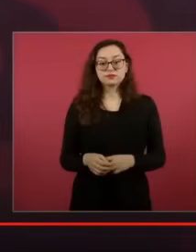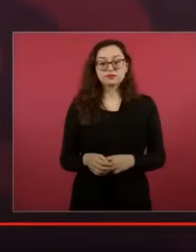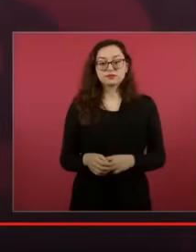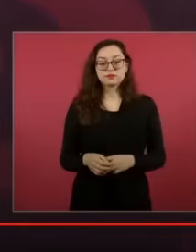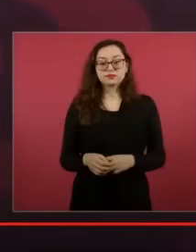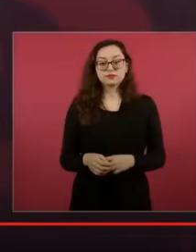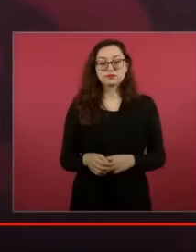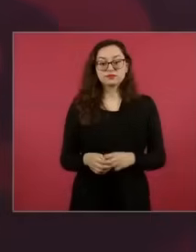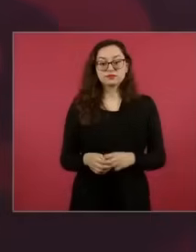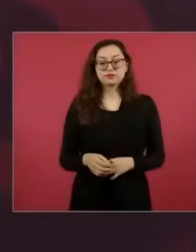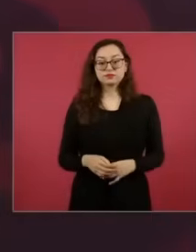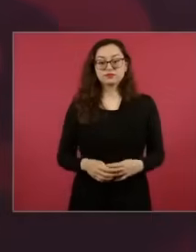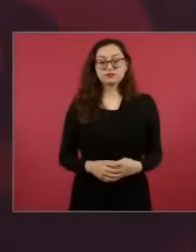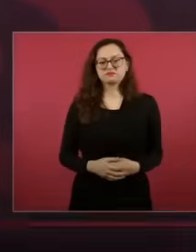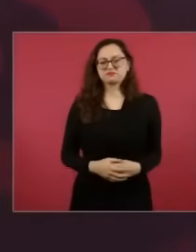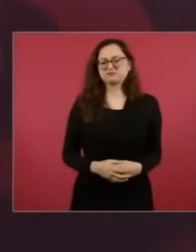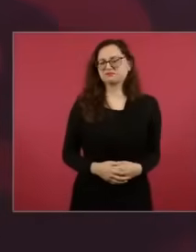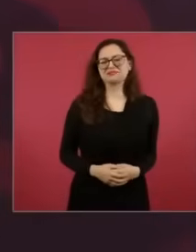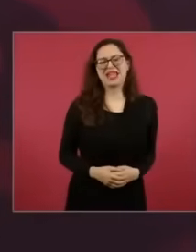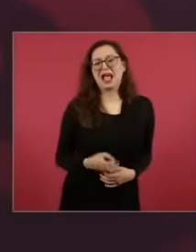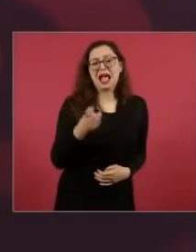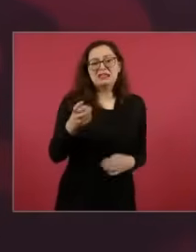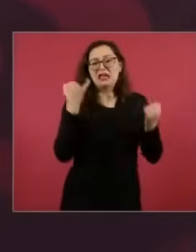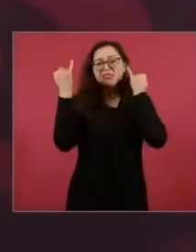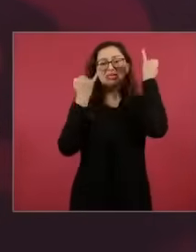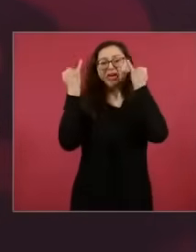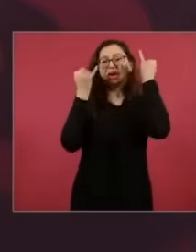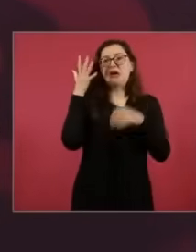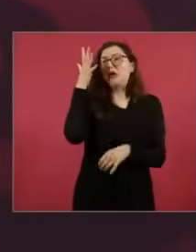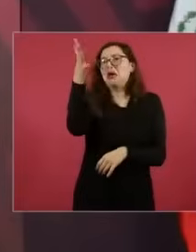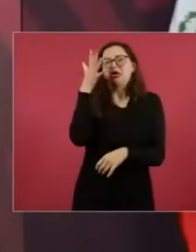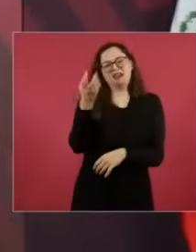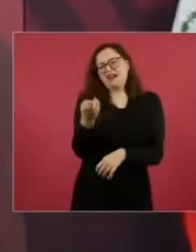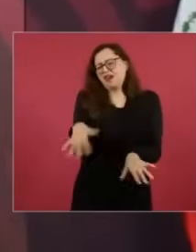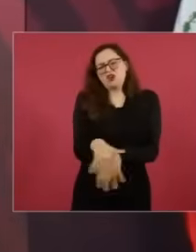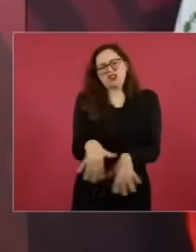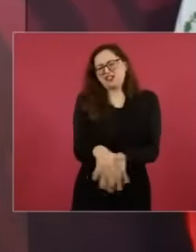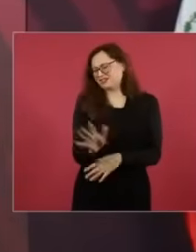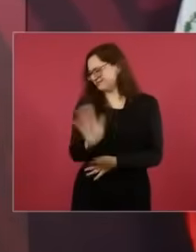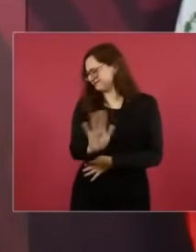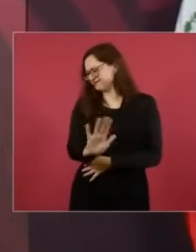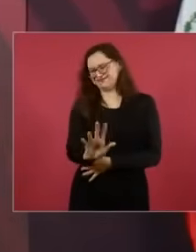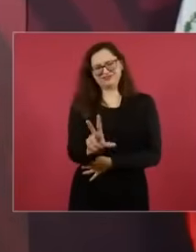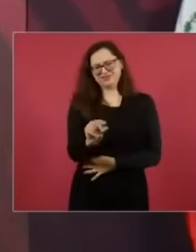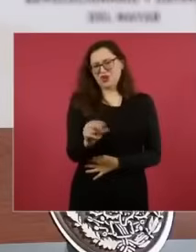colores del conservadurismo. El mismo corriente, barato, vulgar. Eso le responde.